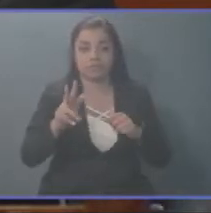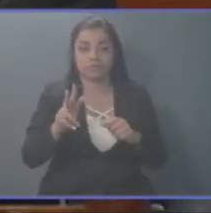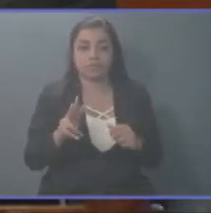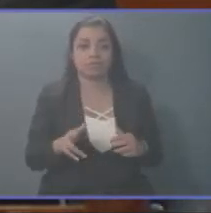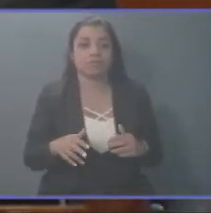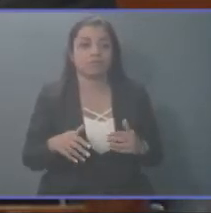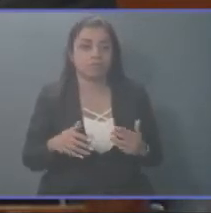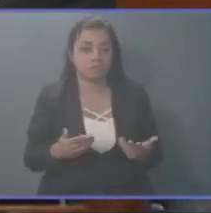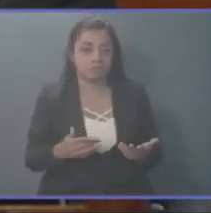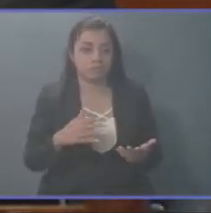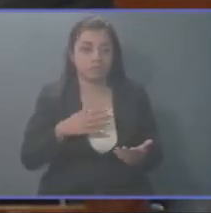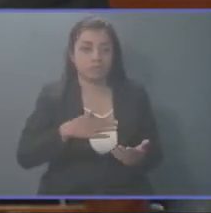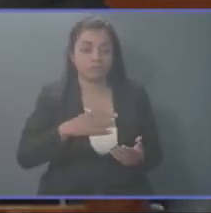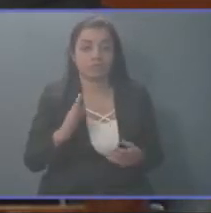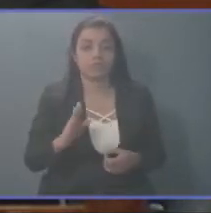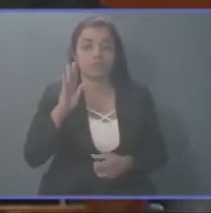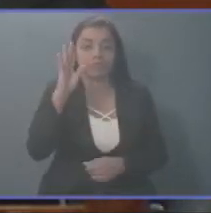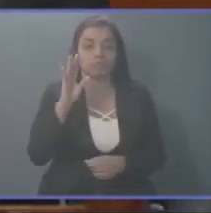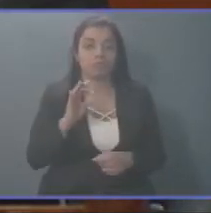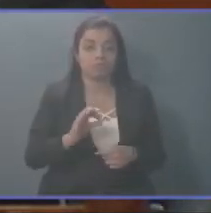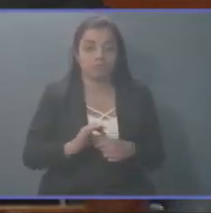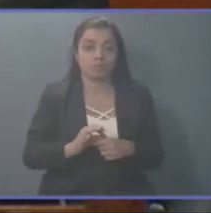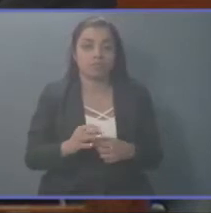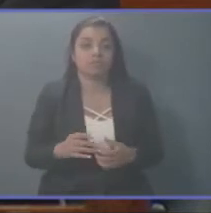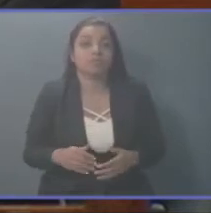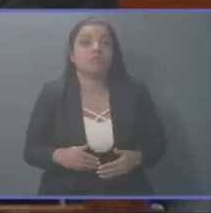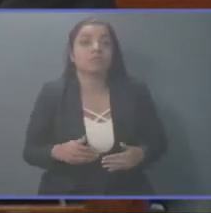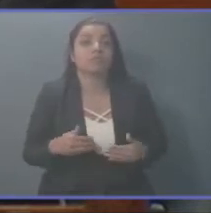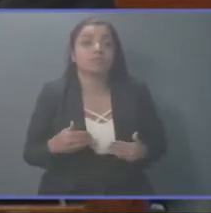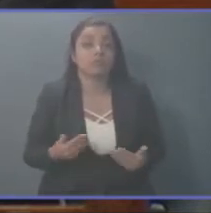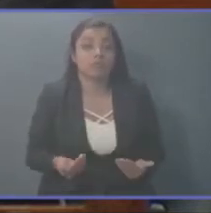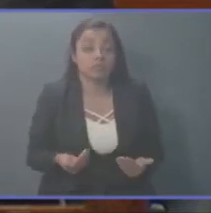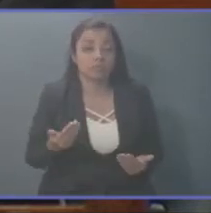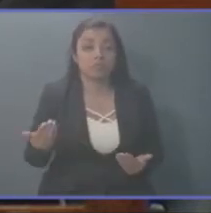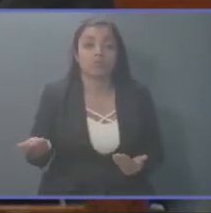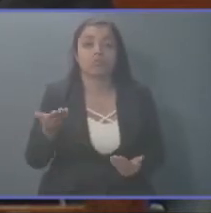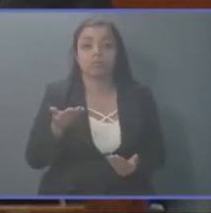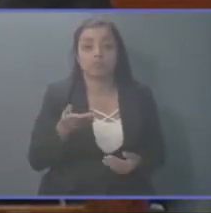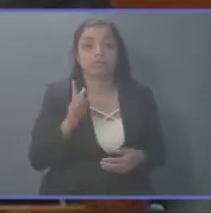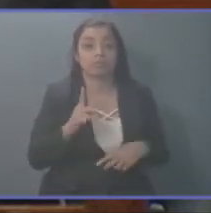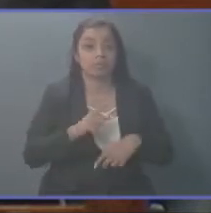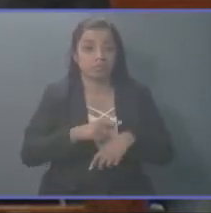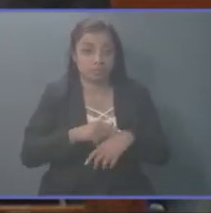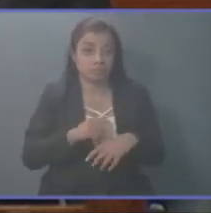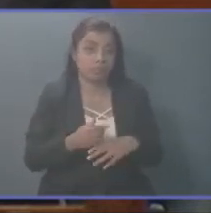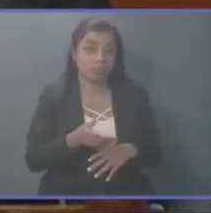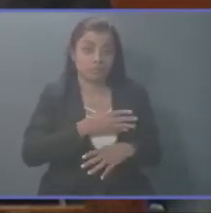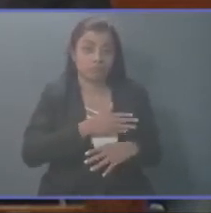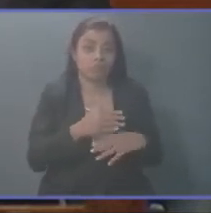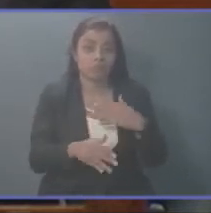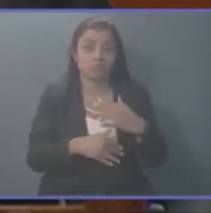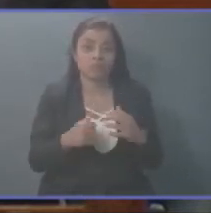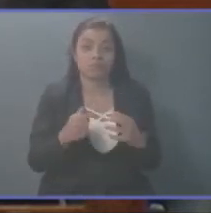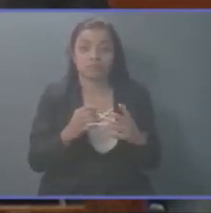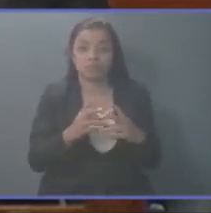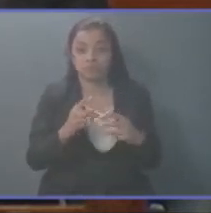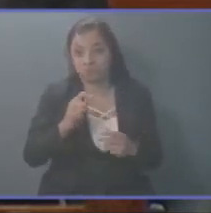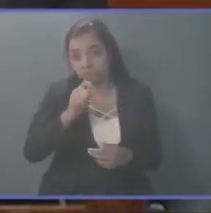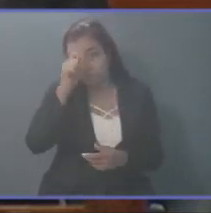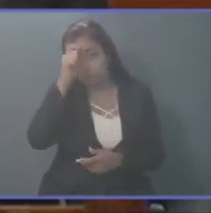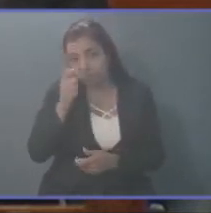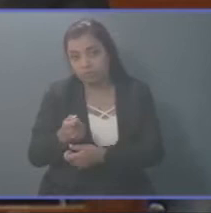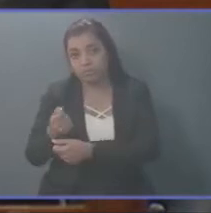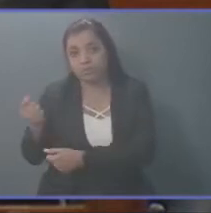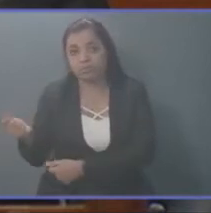y concurrí con mi voto para que se le otorgara a él en su momento la distinción honorífica